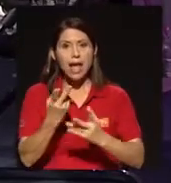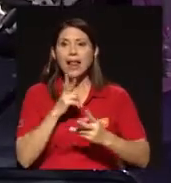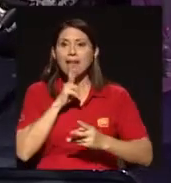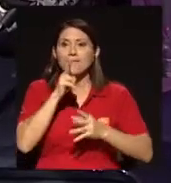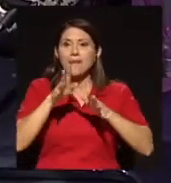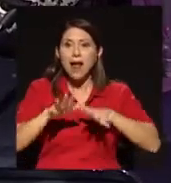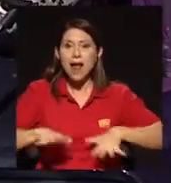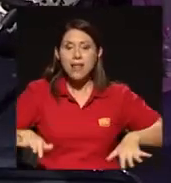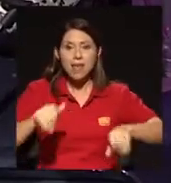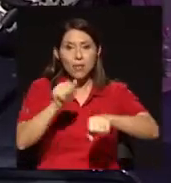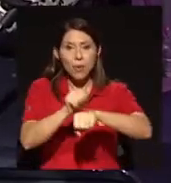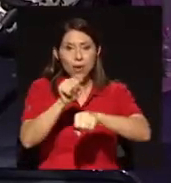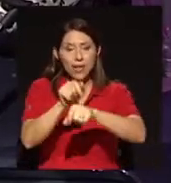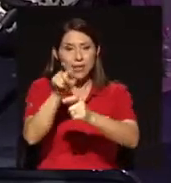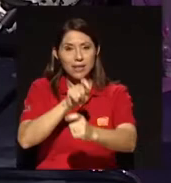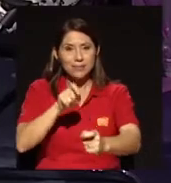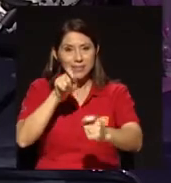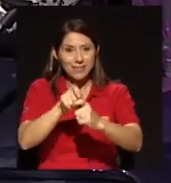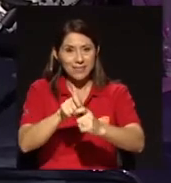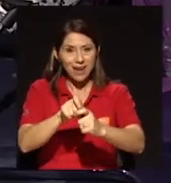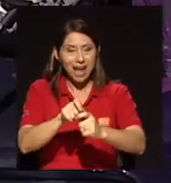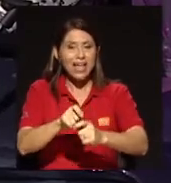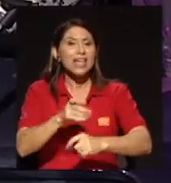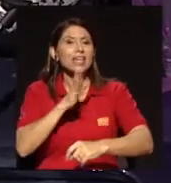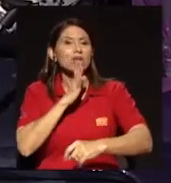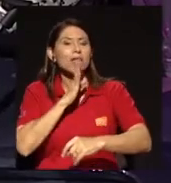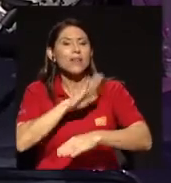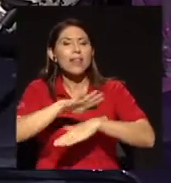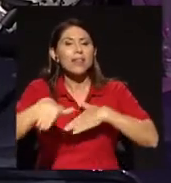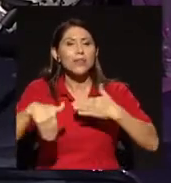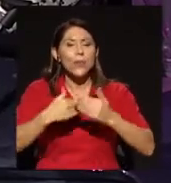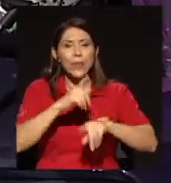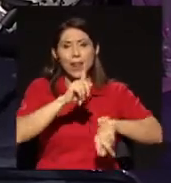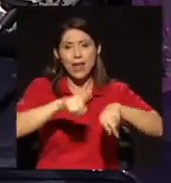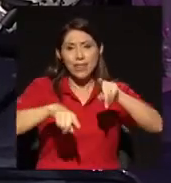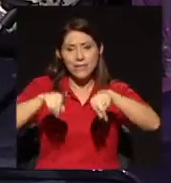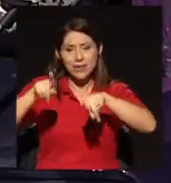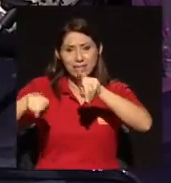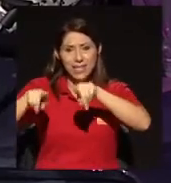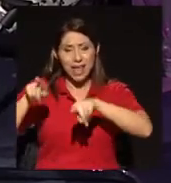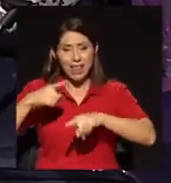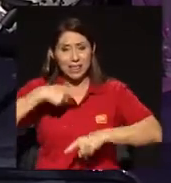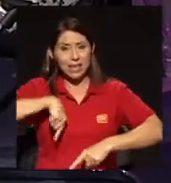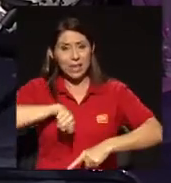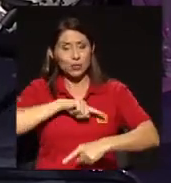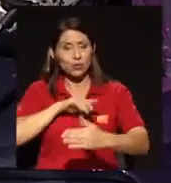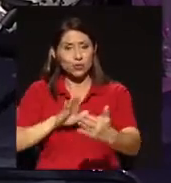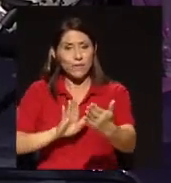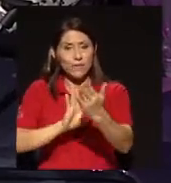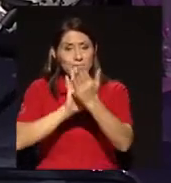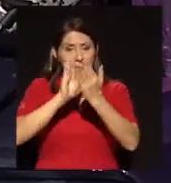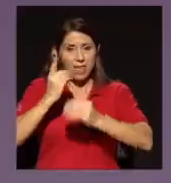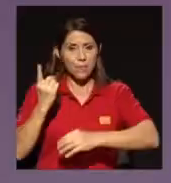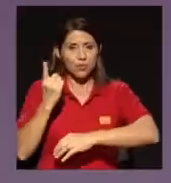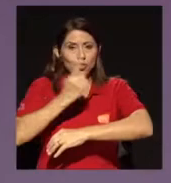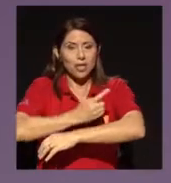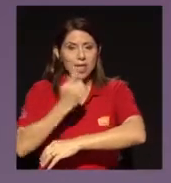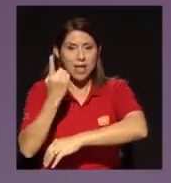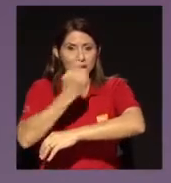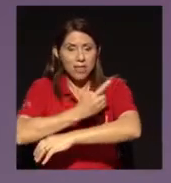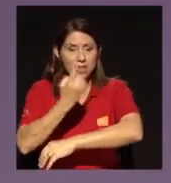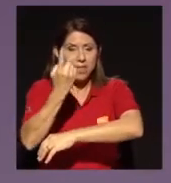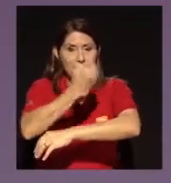uh-huh. concreta y específica, que nos habla de toda esta diversidad que nos enfrentamos día a día. Entonces,